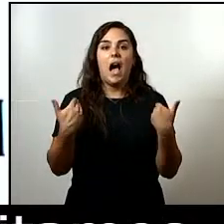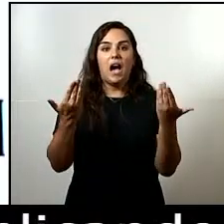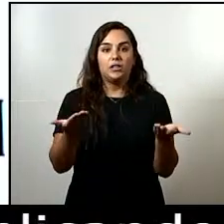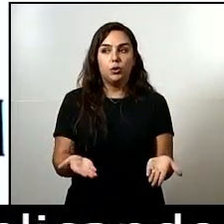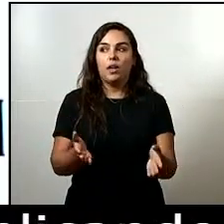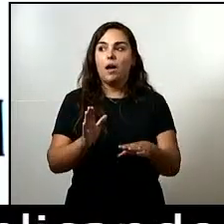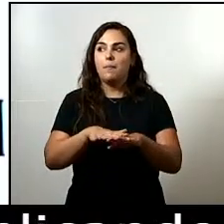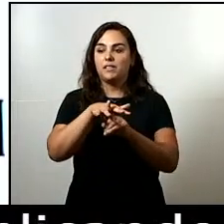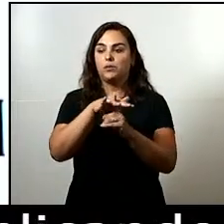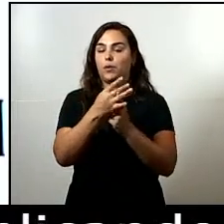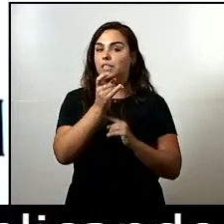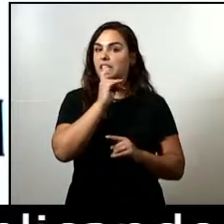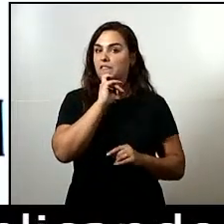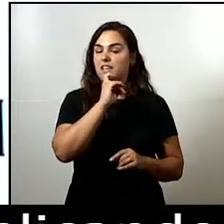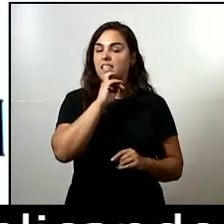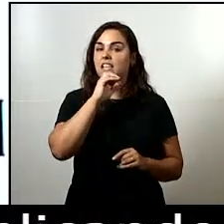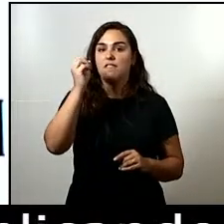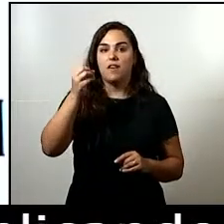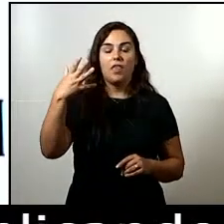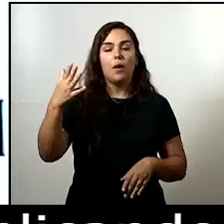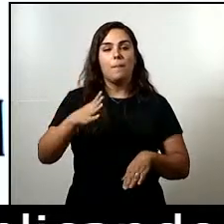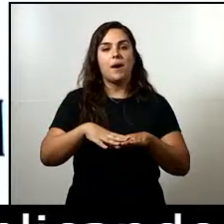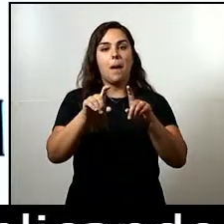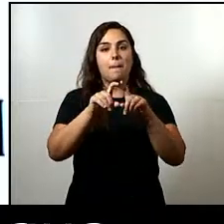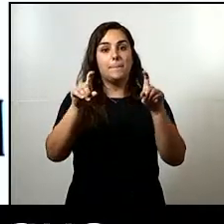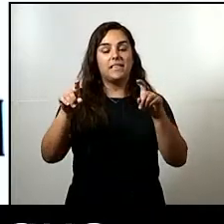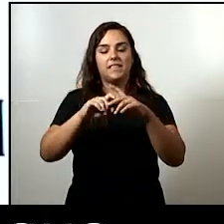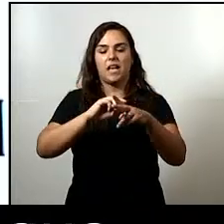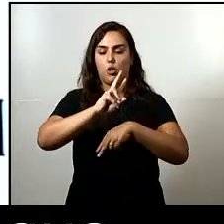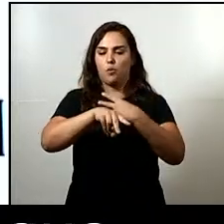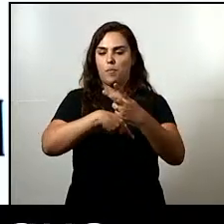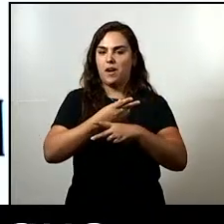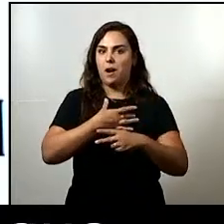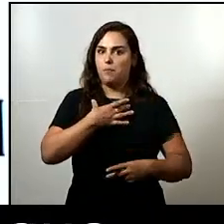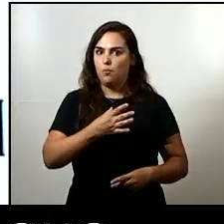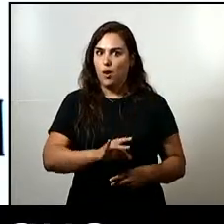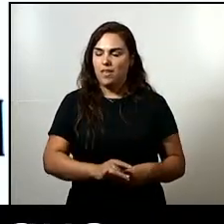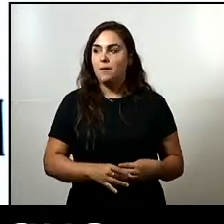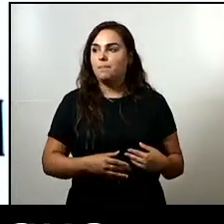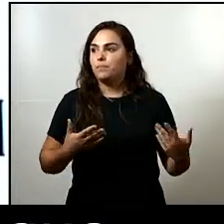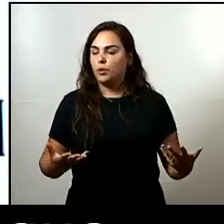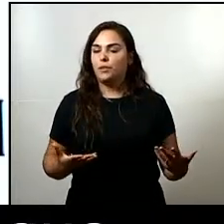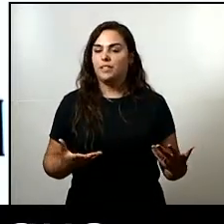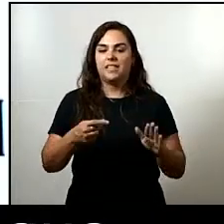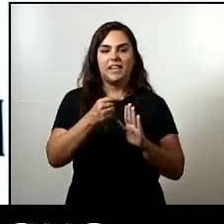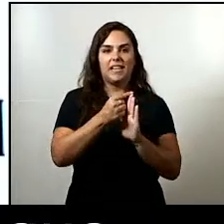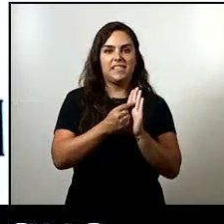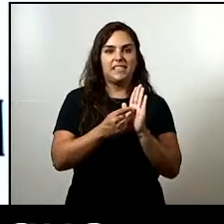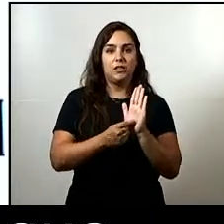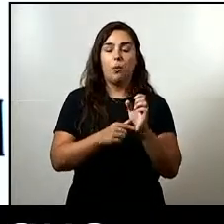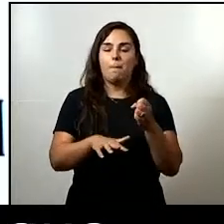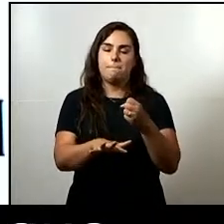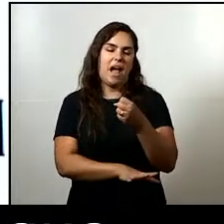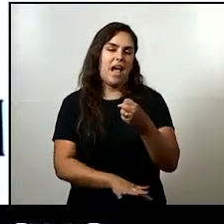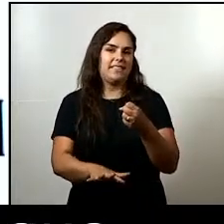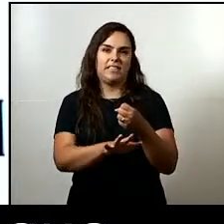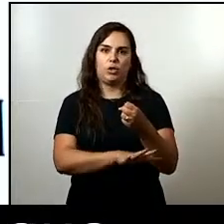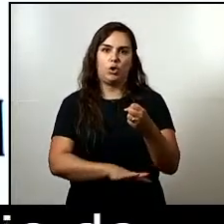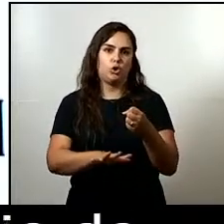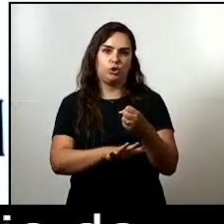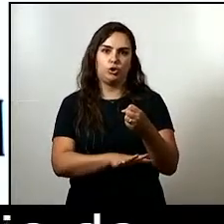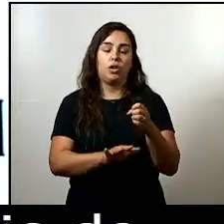este momento tan difícil de inflación para que estas empresas se recuperen. Tiene que tener una serie de requisitos que son muy básicos, que es una pérdida